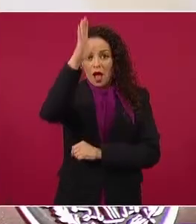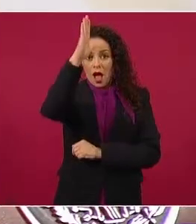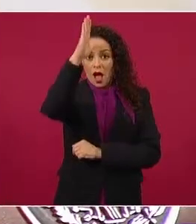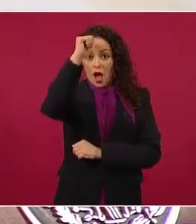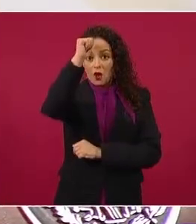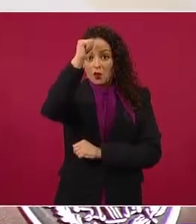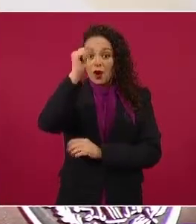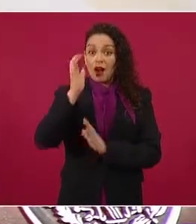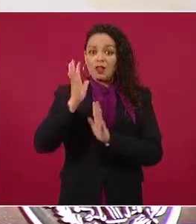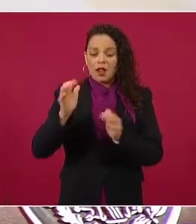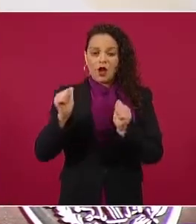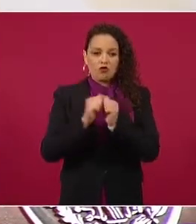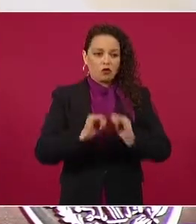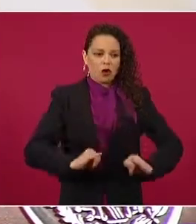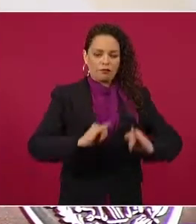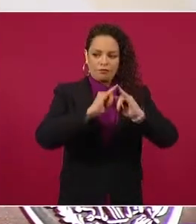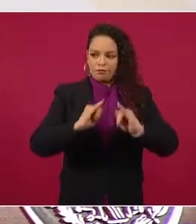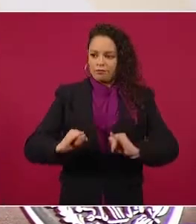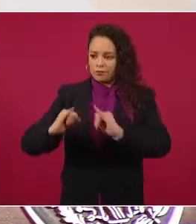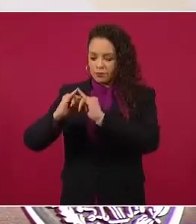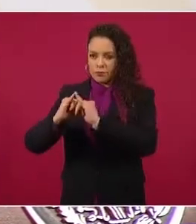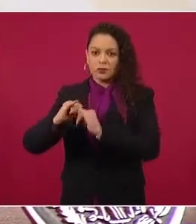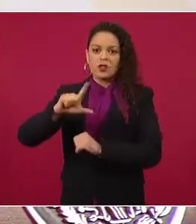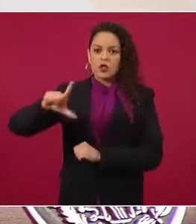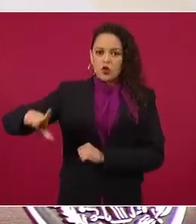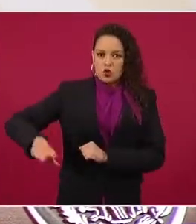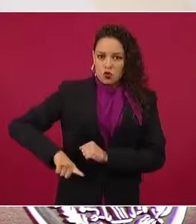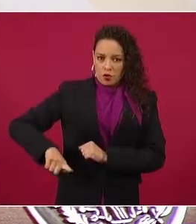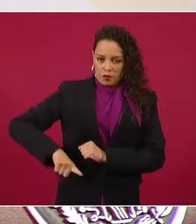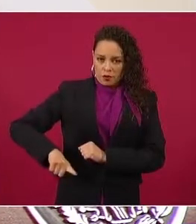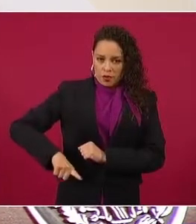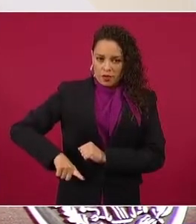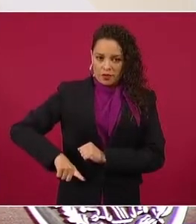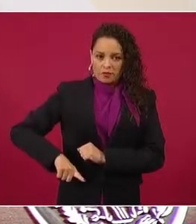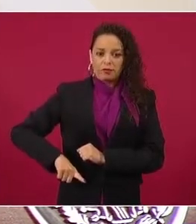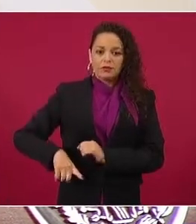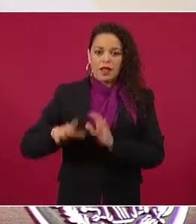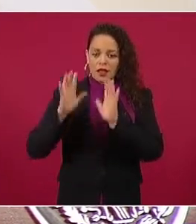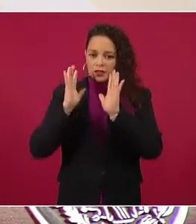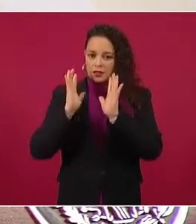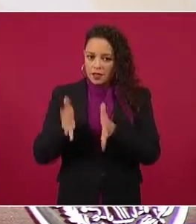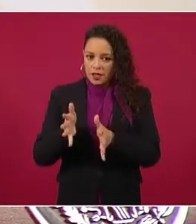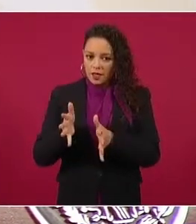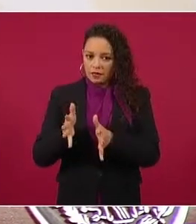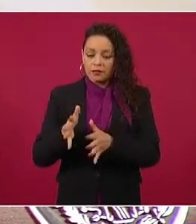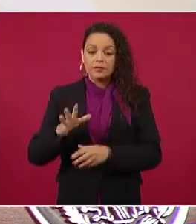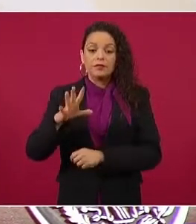todas las dependencias y los gobiernos del estado. Hay unos como el